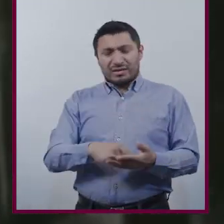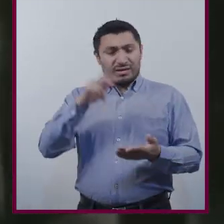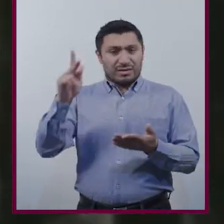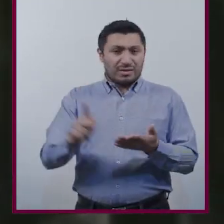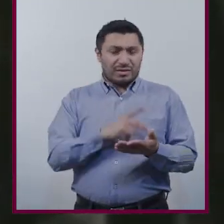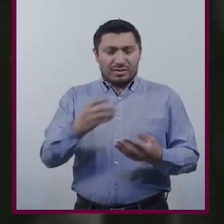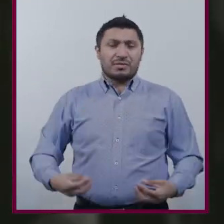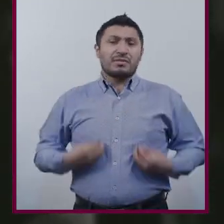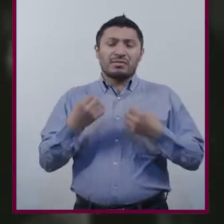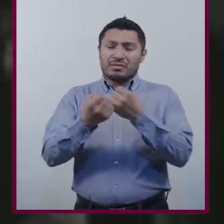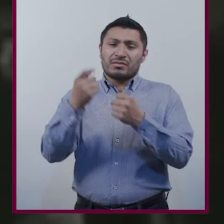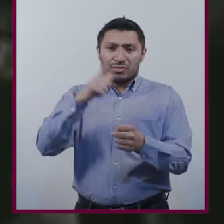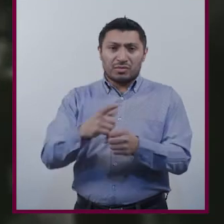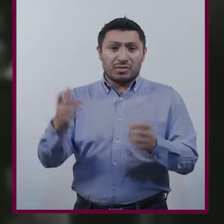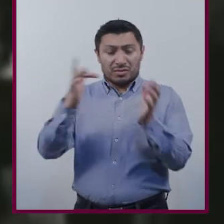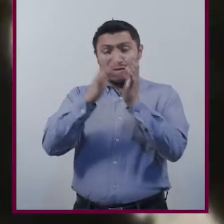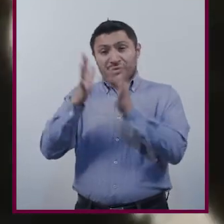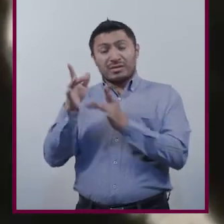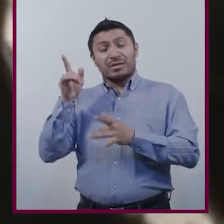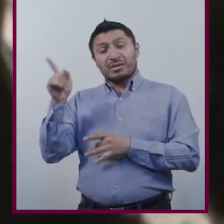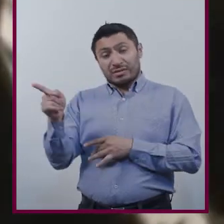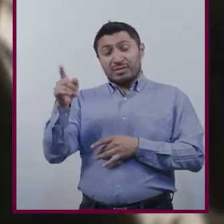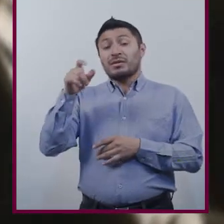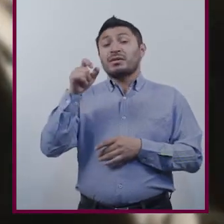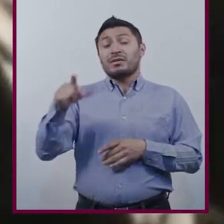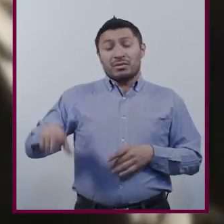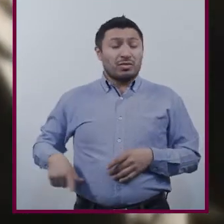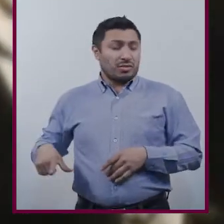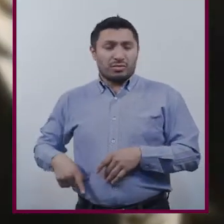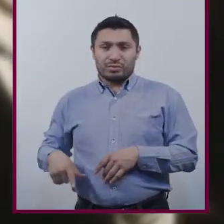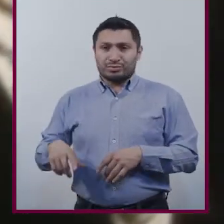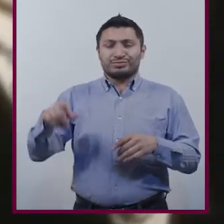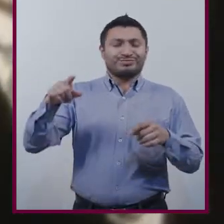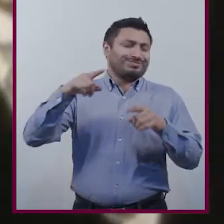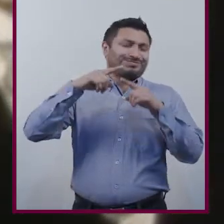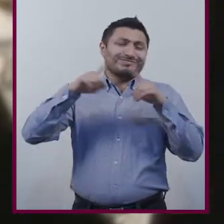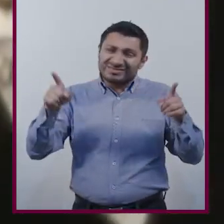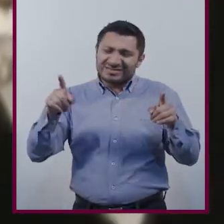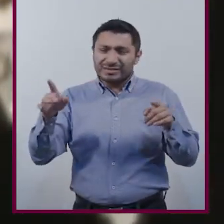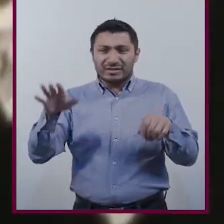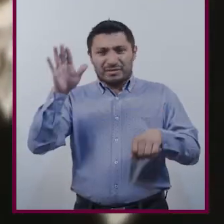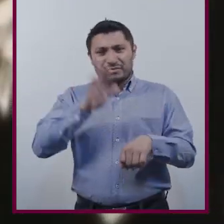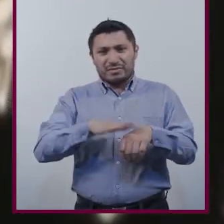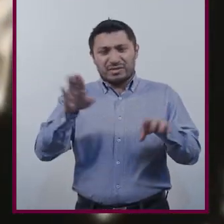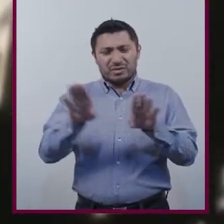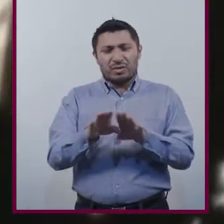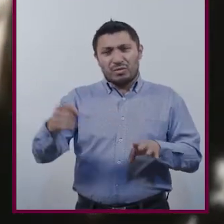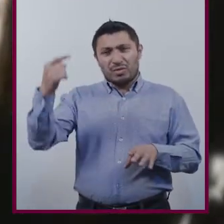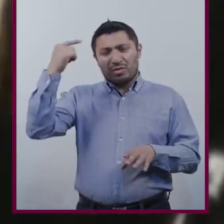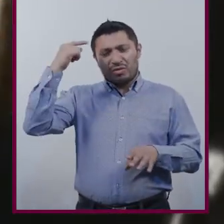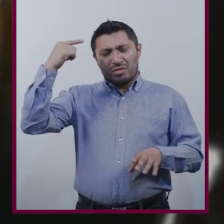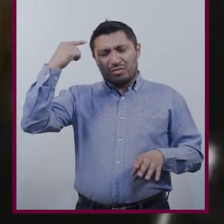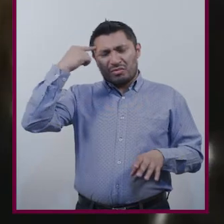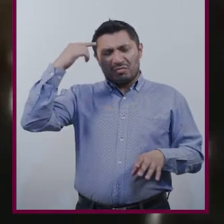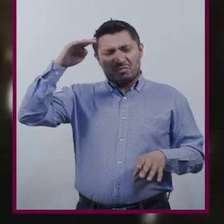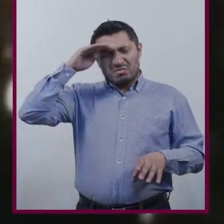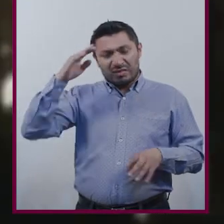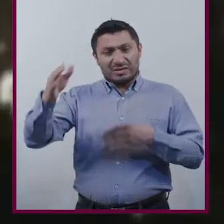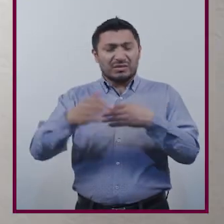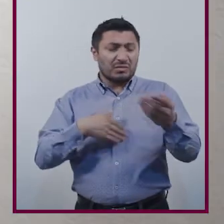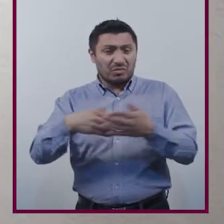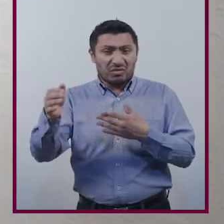restauración de la vida social en Cristo, y el gobierno vislumbraba una realidad más cercana al pensamiento capitalista y a la